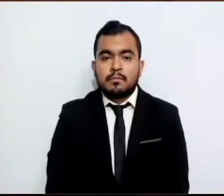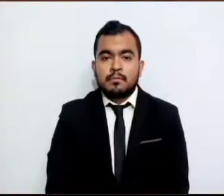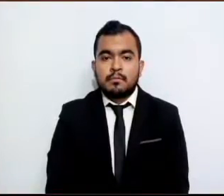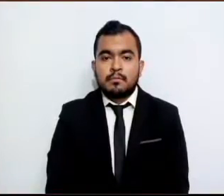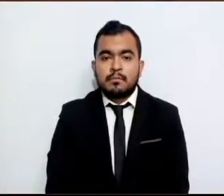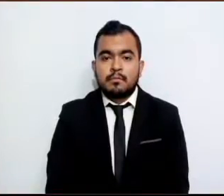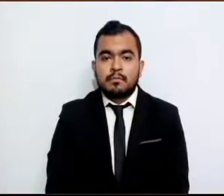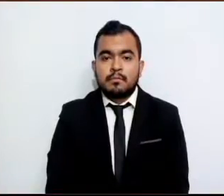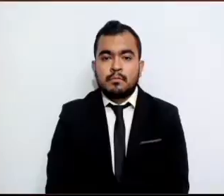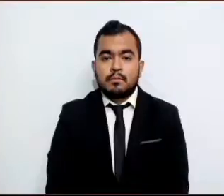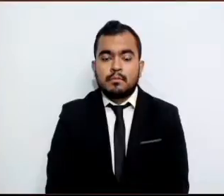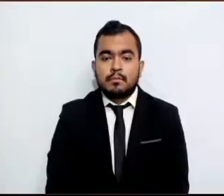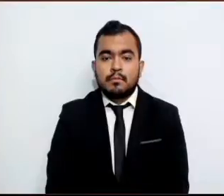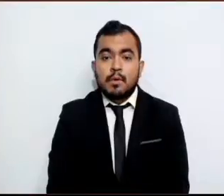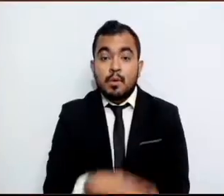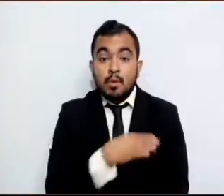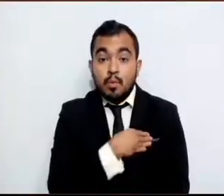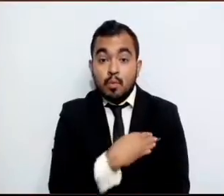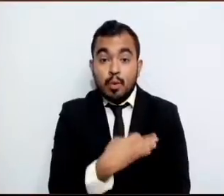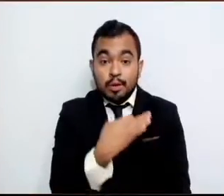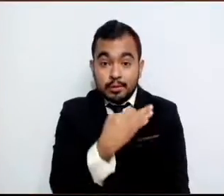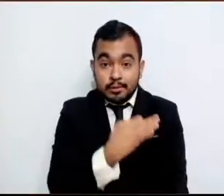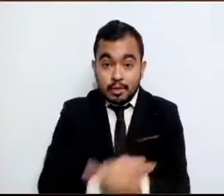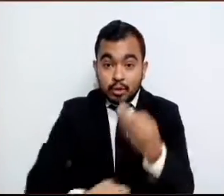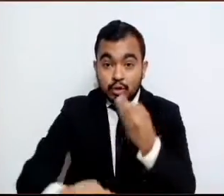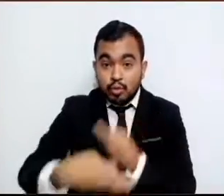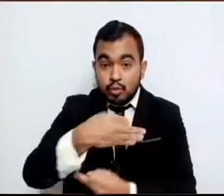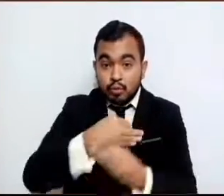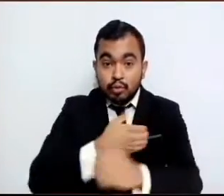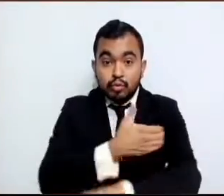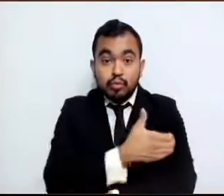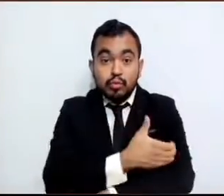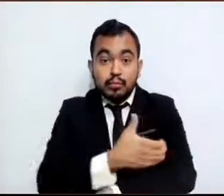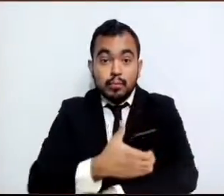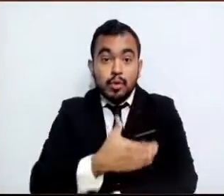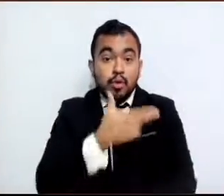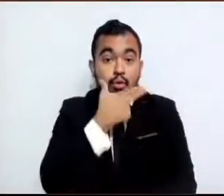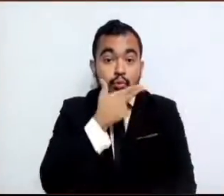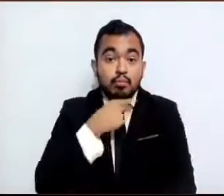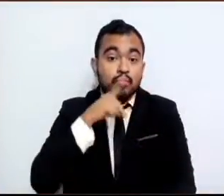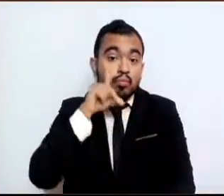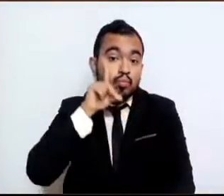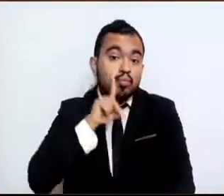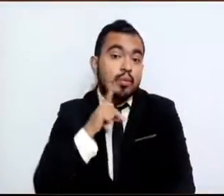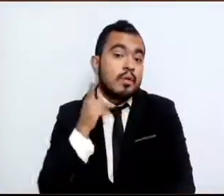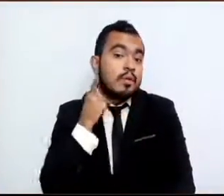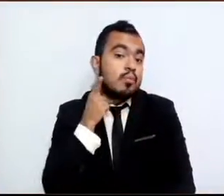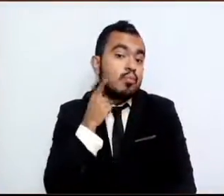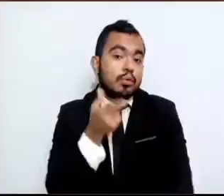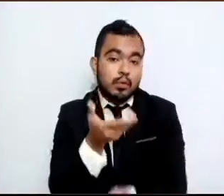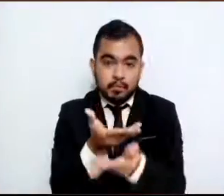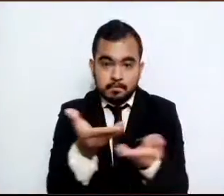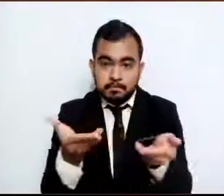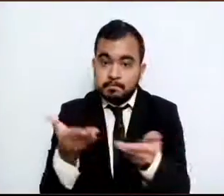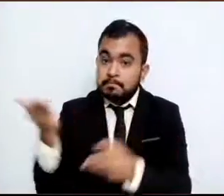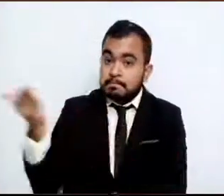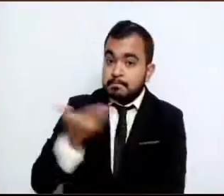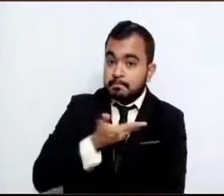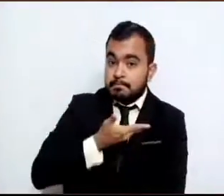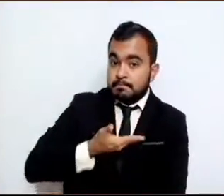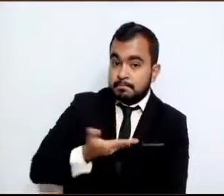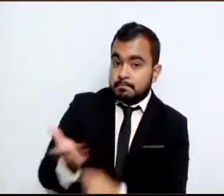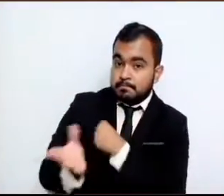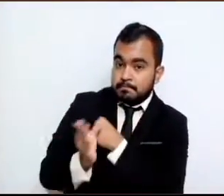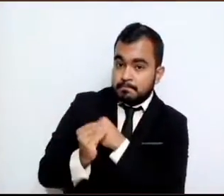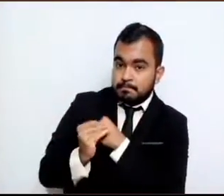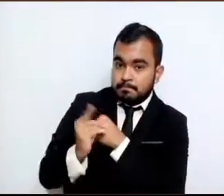Buenas tardes a todos, compañeras y compañeros diputados, con su venia, presidenta de la